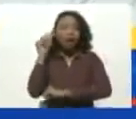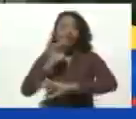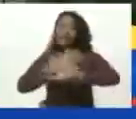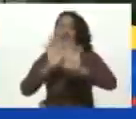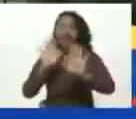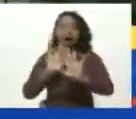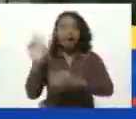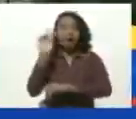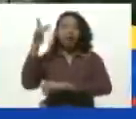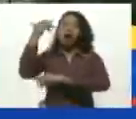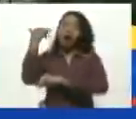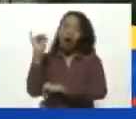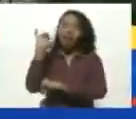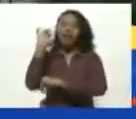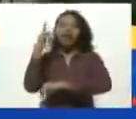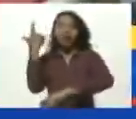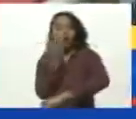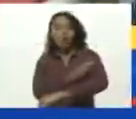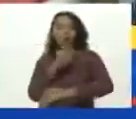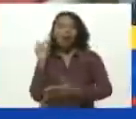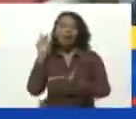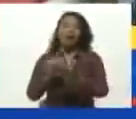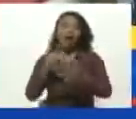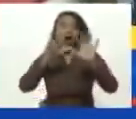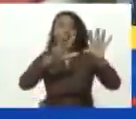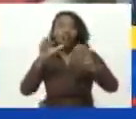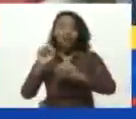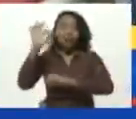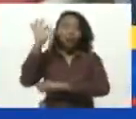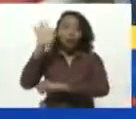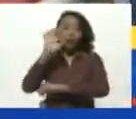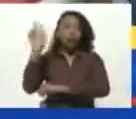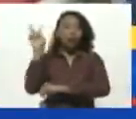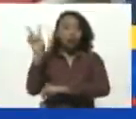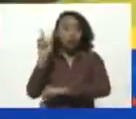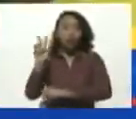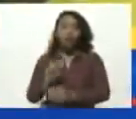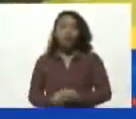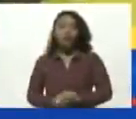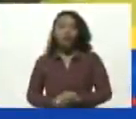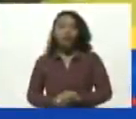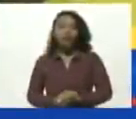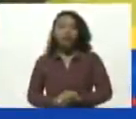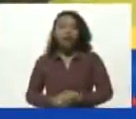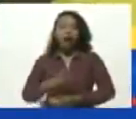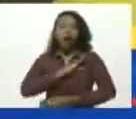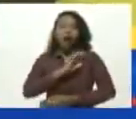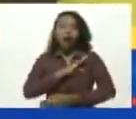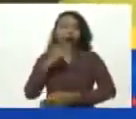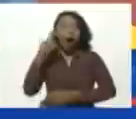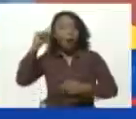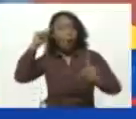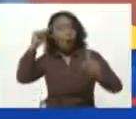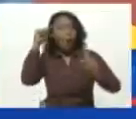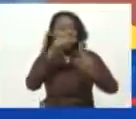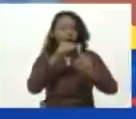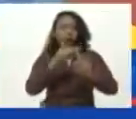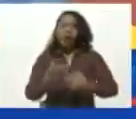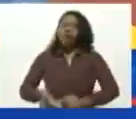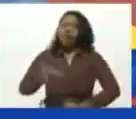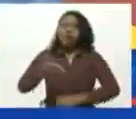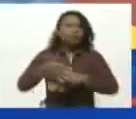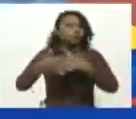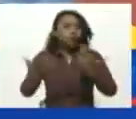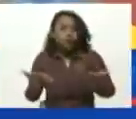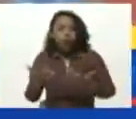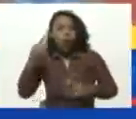las vacunas para llegar al 80% de los venezolanos. Tenemos una meta muy importante,